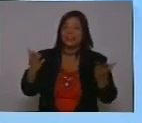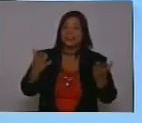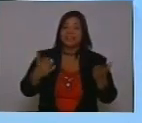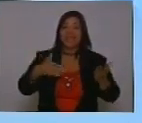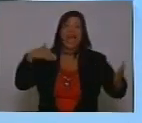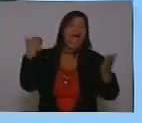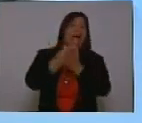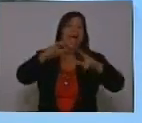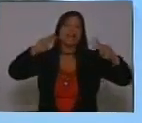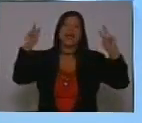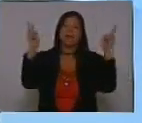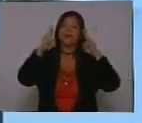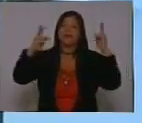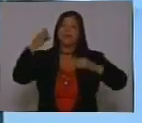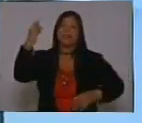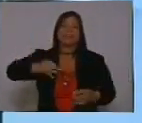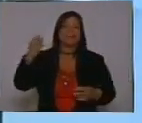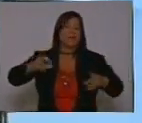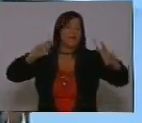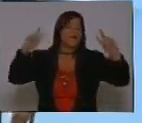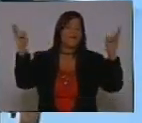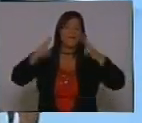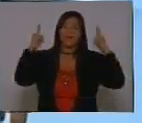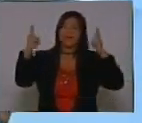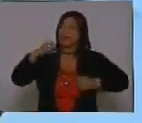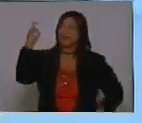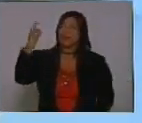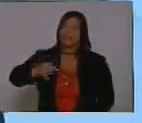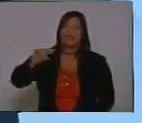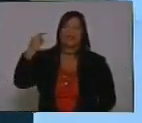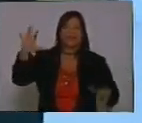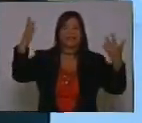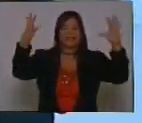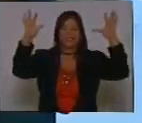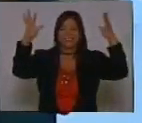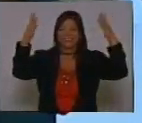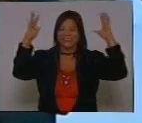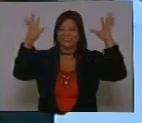¡hasta la victoria siempre, compañeros!